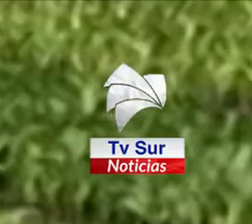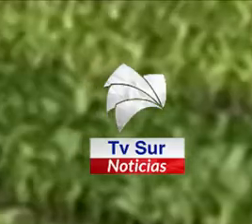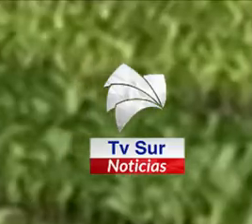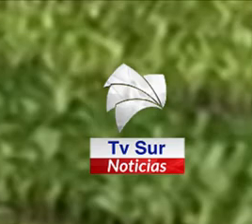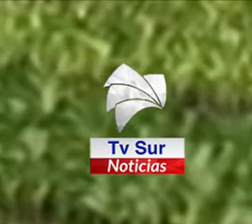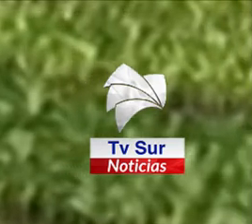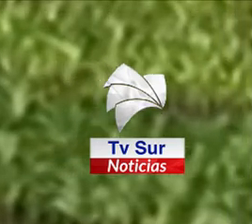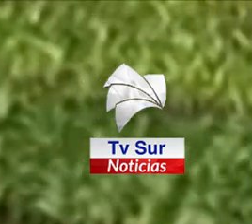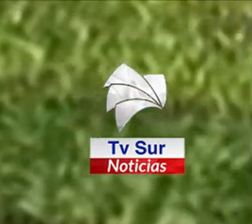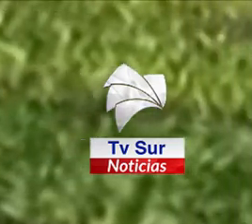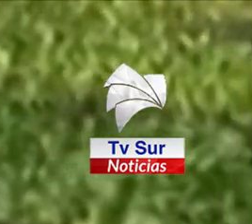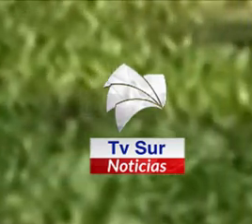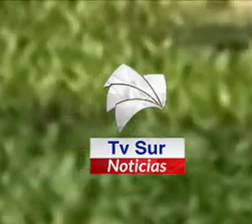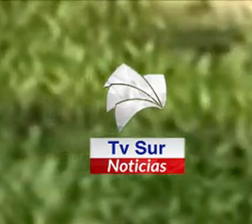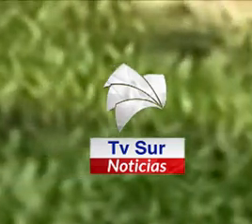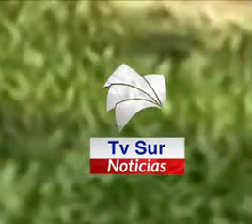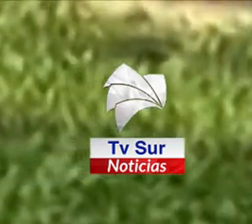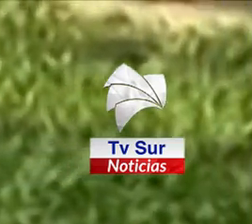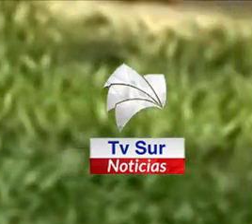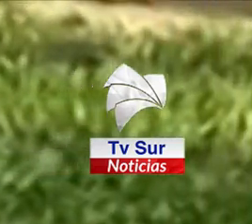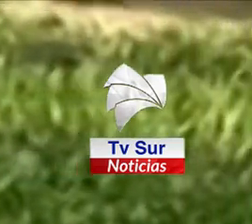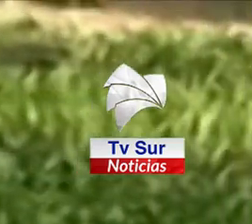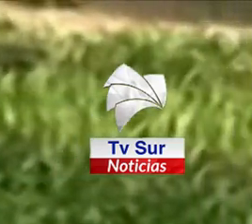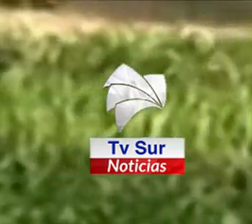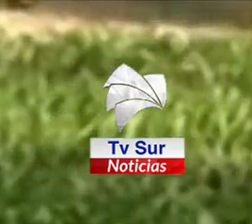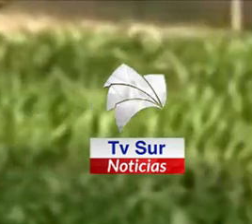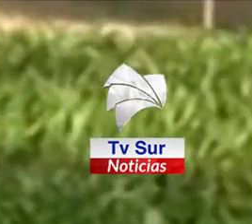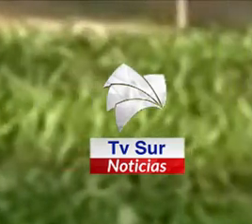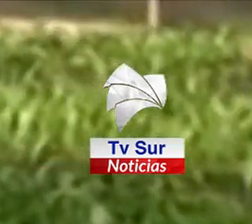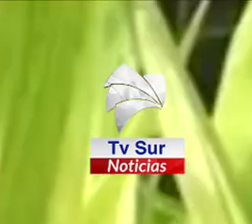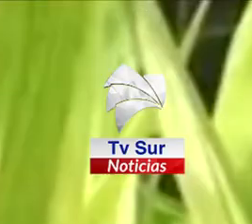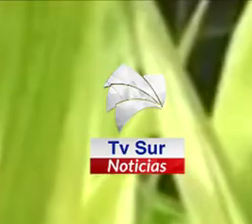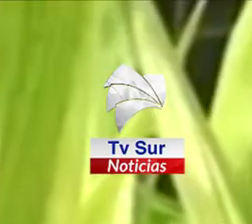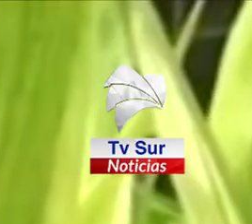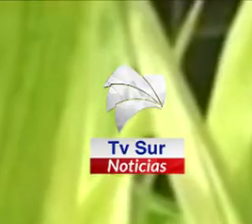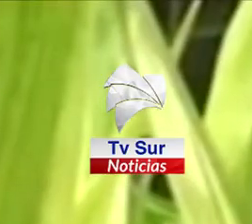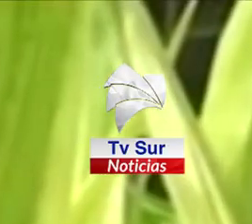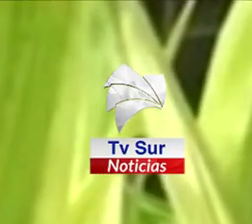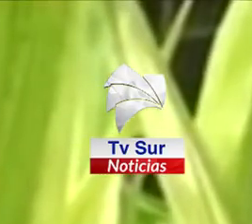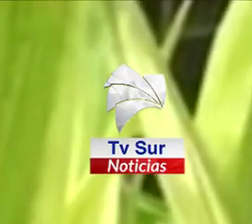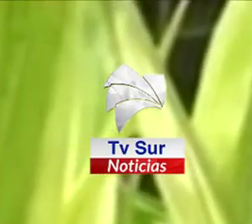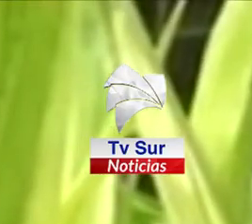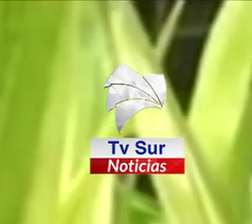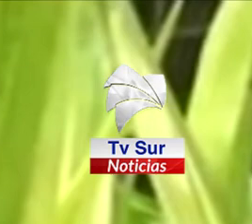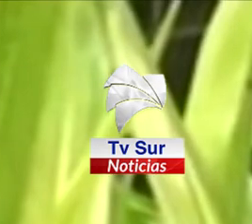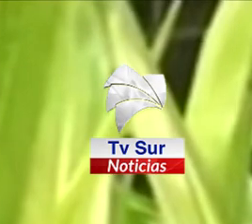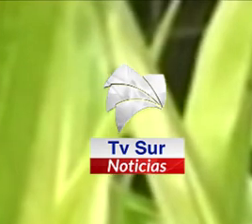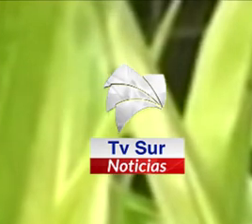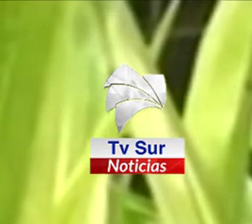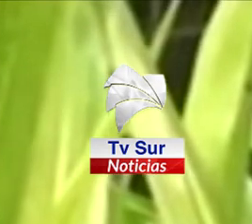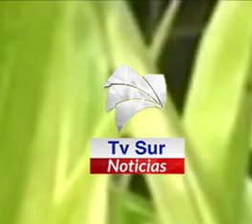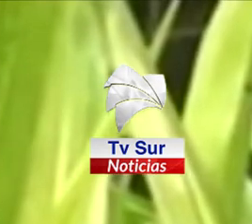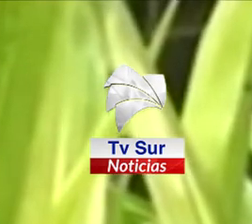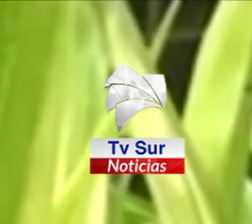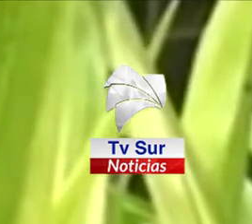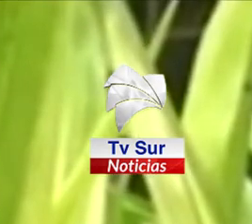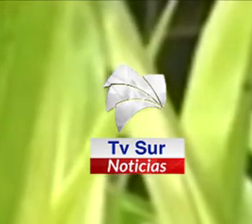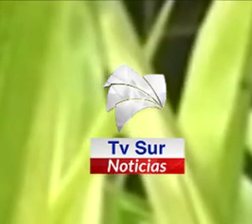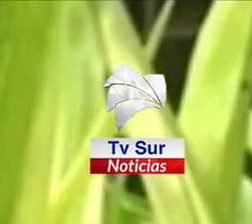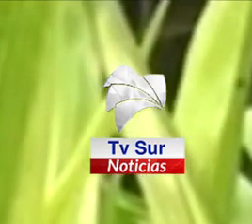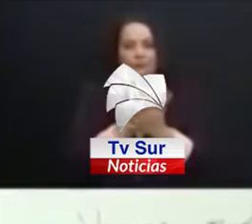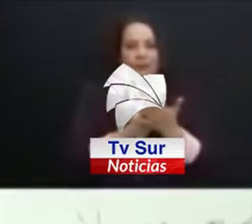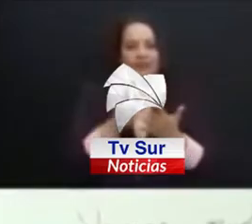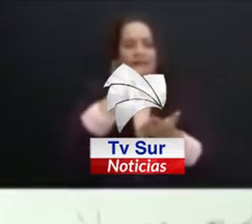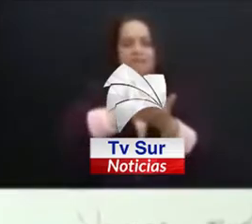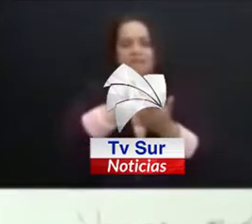más personas, familias involucradas y productores endeudados que se dedican a esta actividad se verán beneficiados. Y esta es